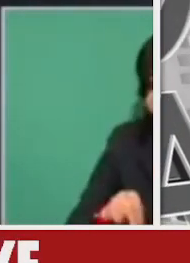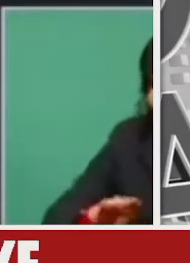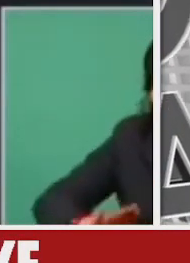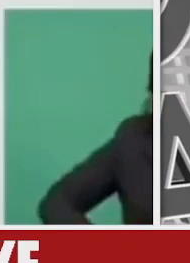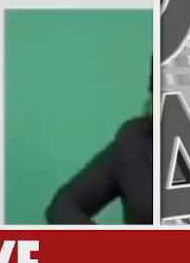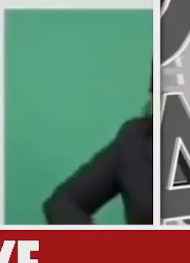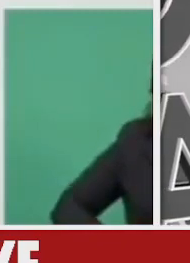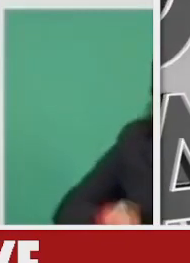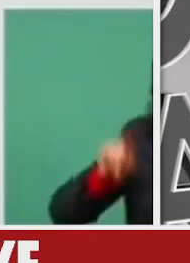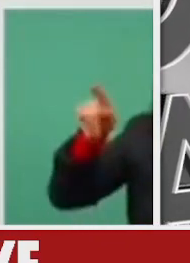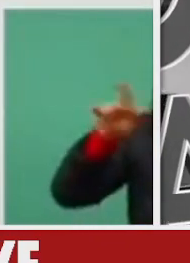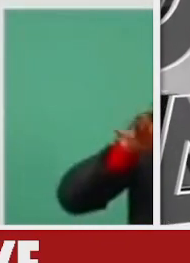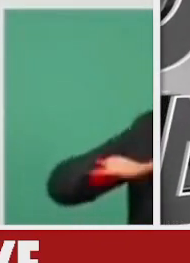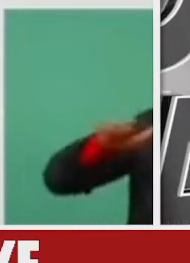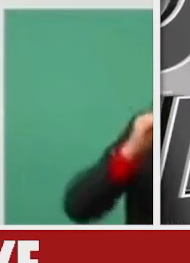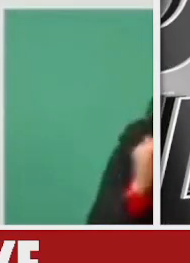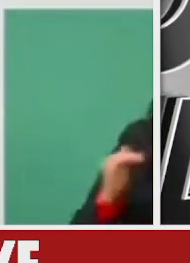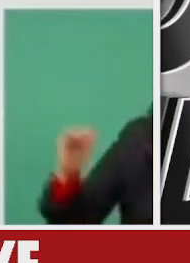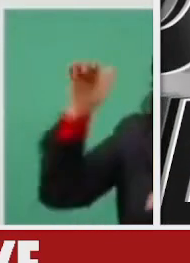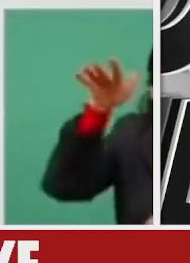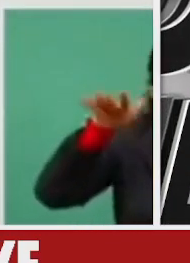sin duda